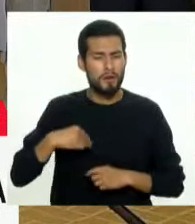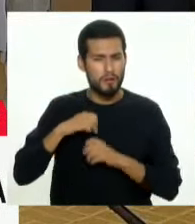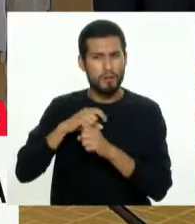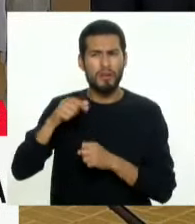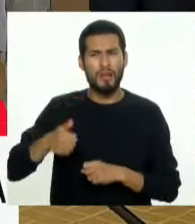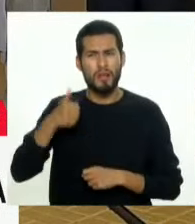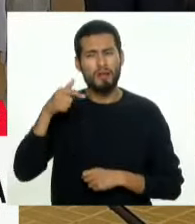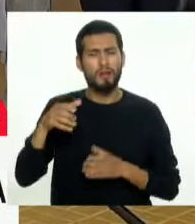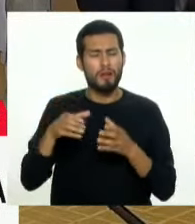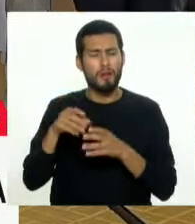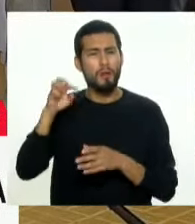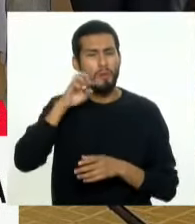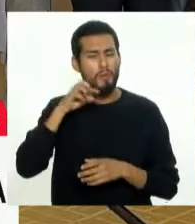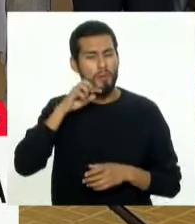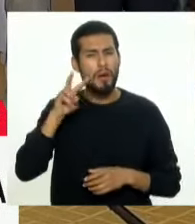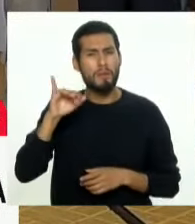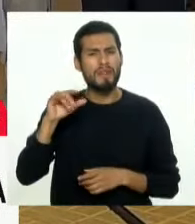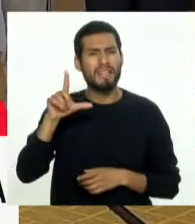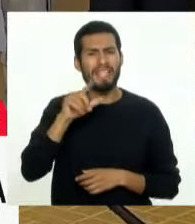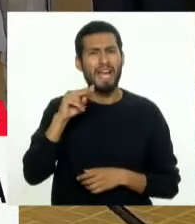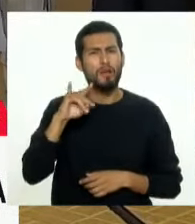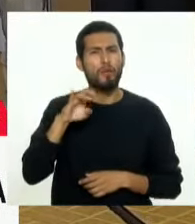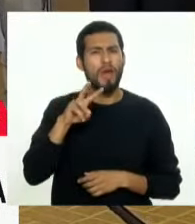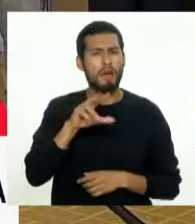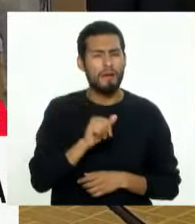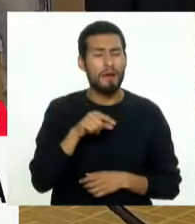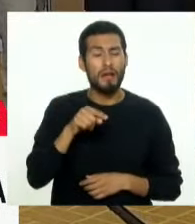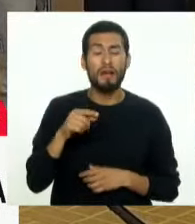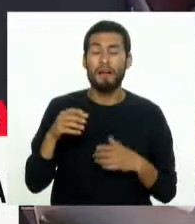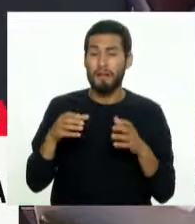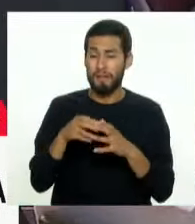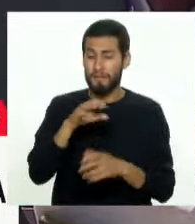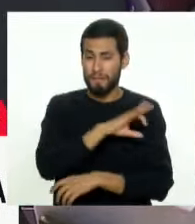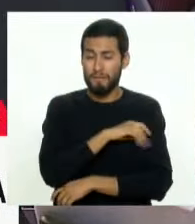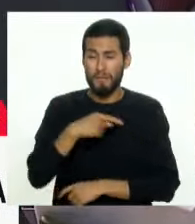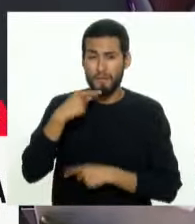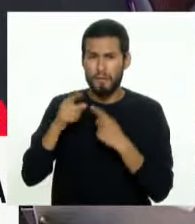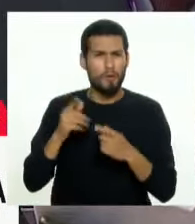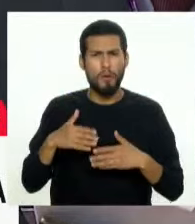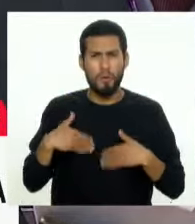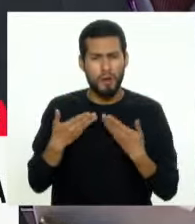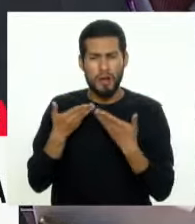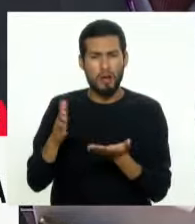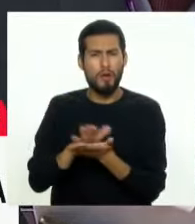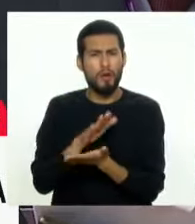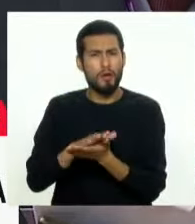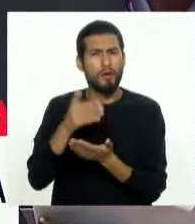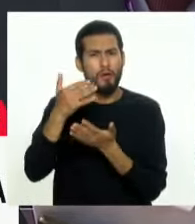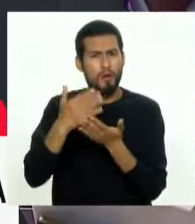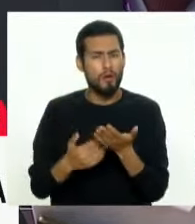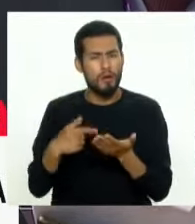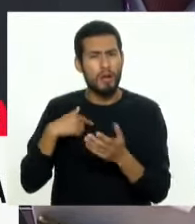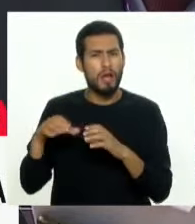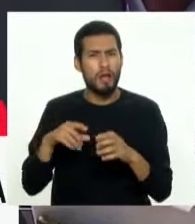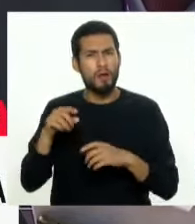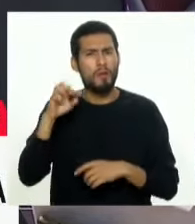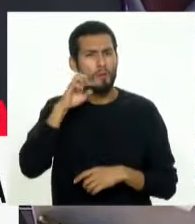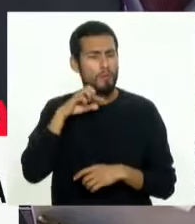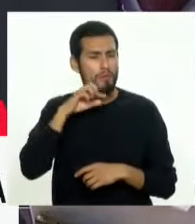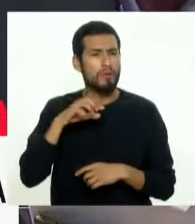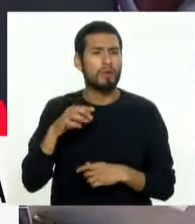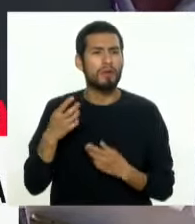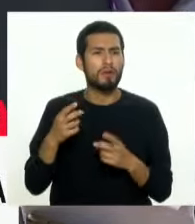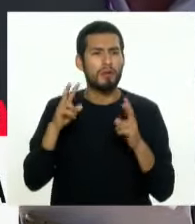de Puno, David Villanueva, ¿no?, ante la fiscalía ha comunicado que no puede entregar ciertos documentos de operaciones en Puno,